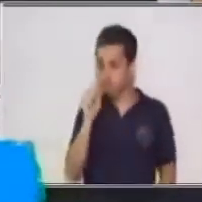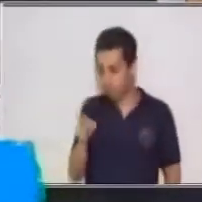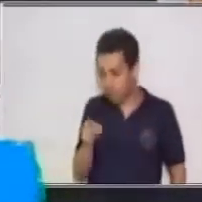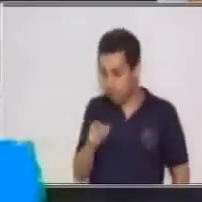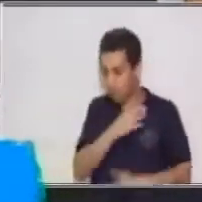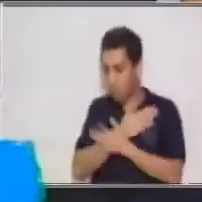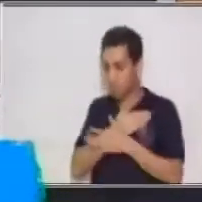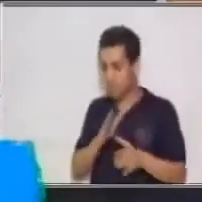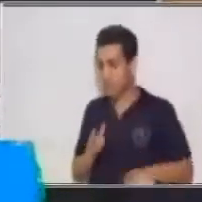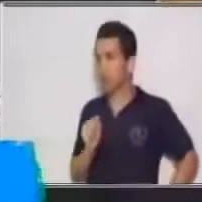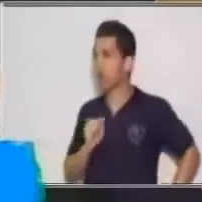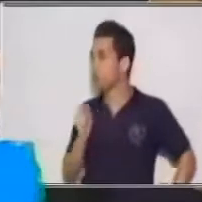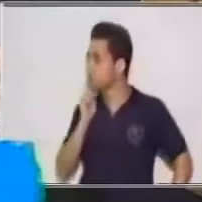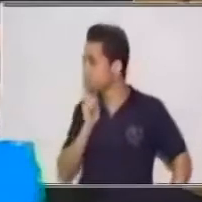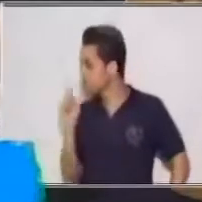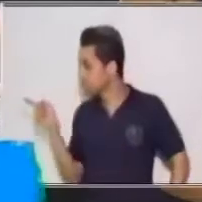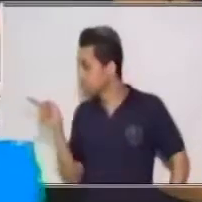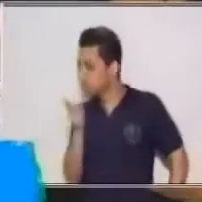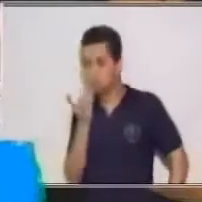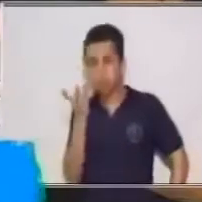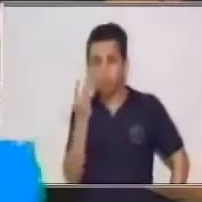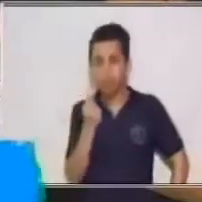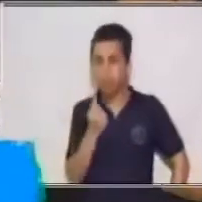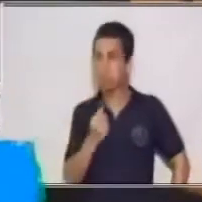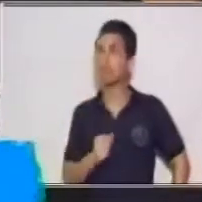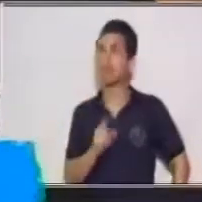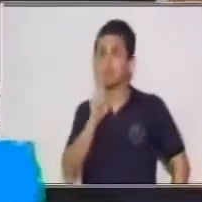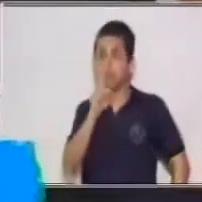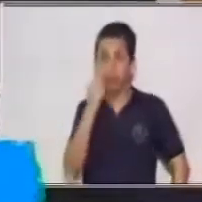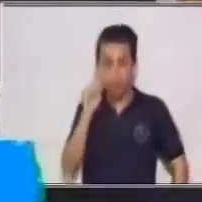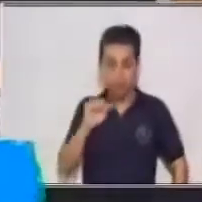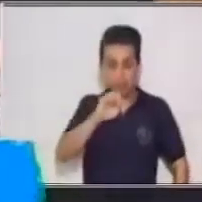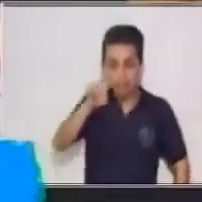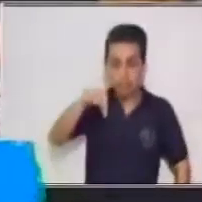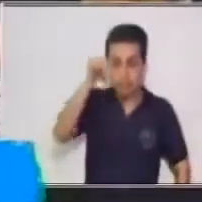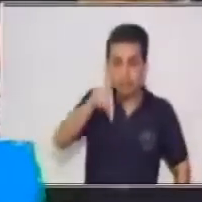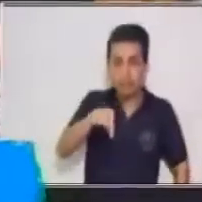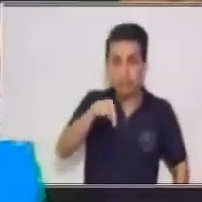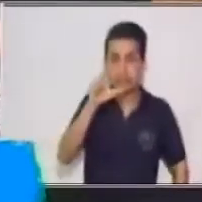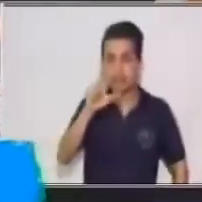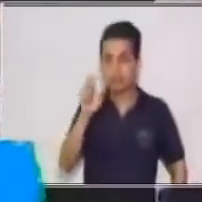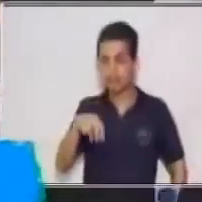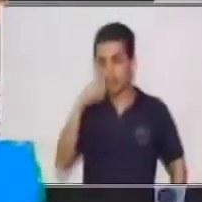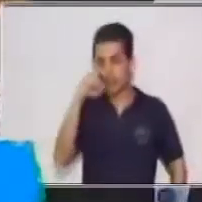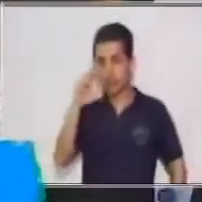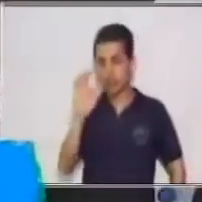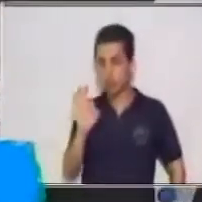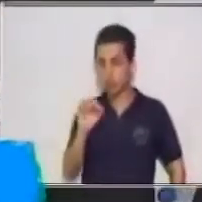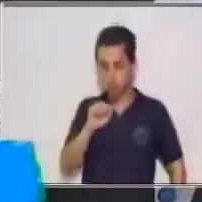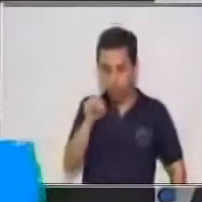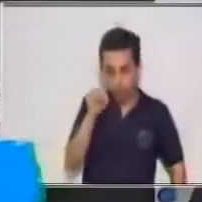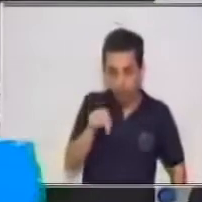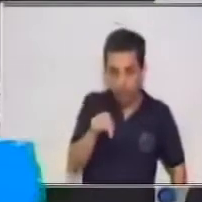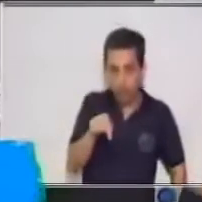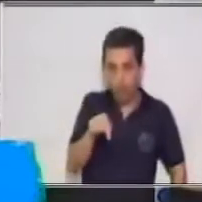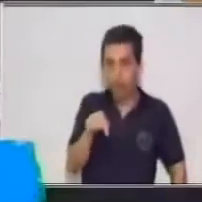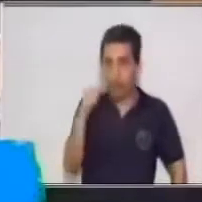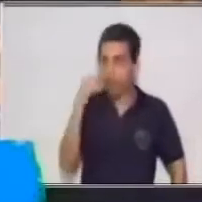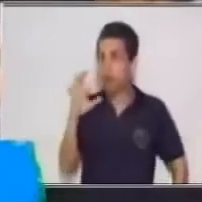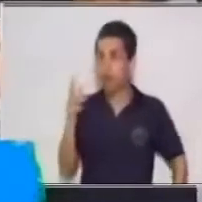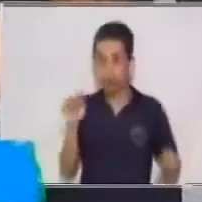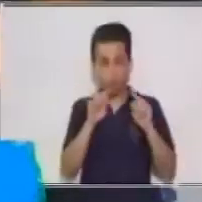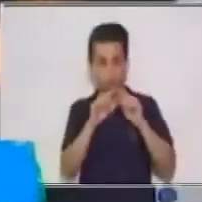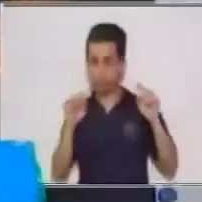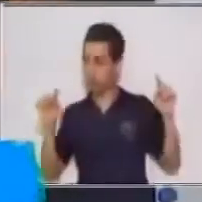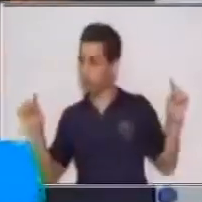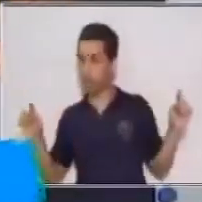para que te ayude a cortarlo sin ningún peligro. Marcarás el centro, marcarás el diámetro, que sería la